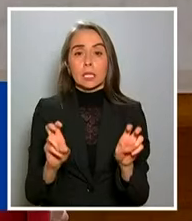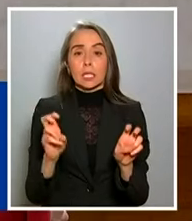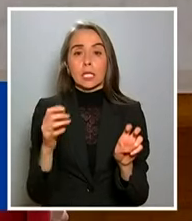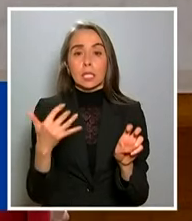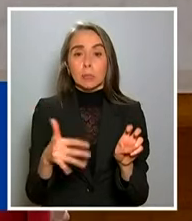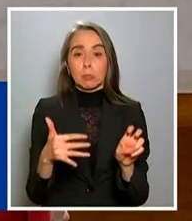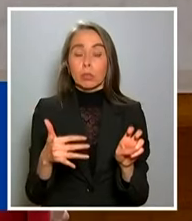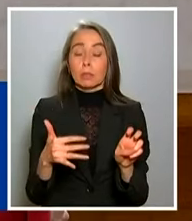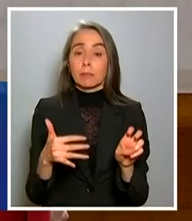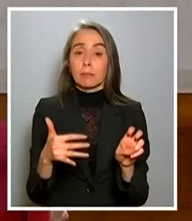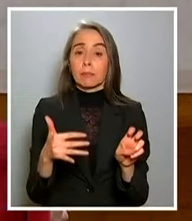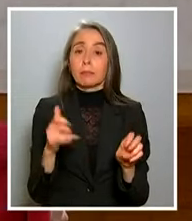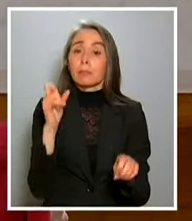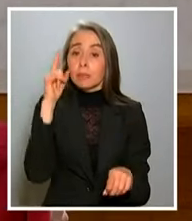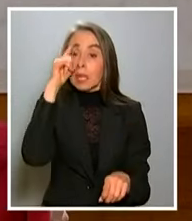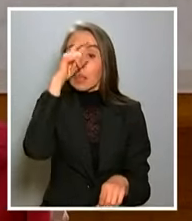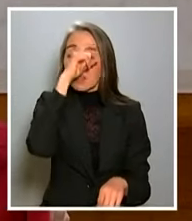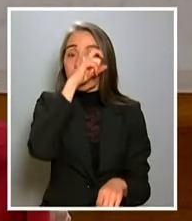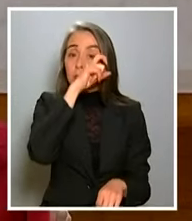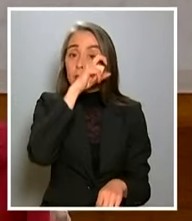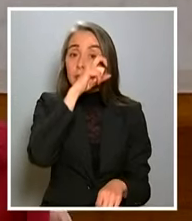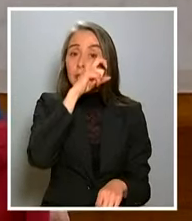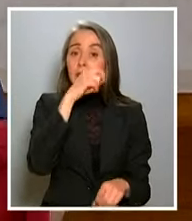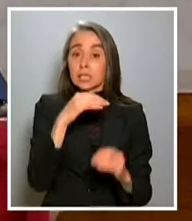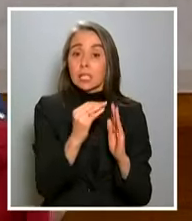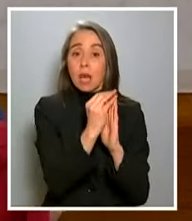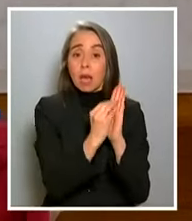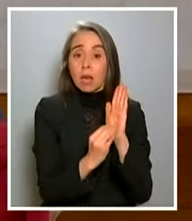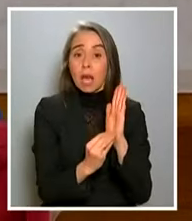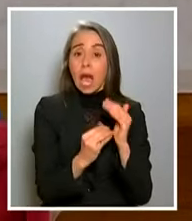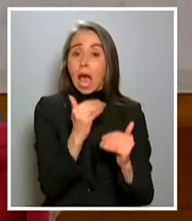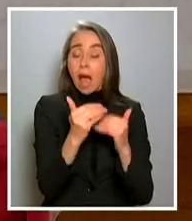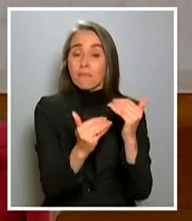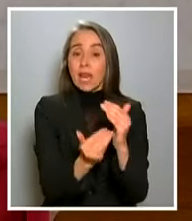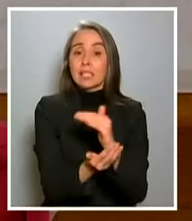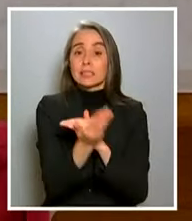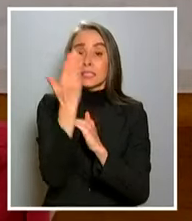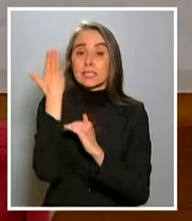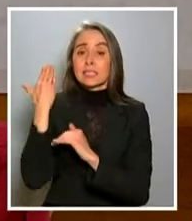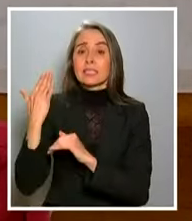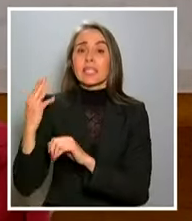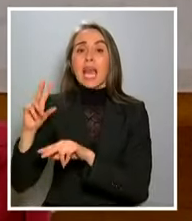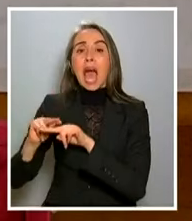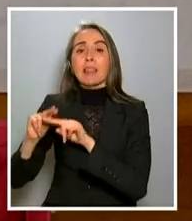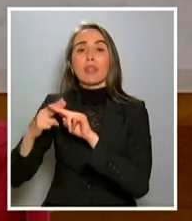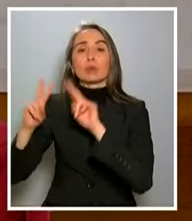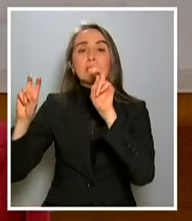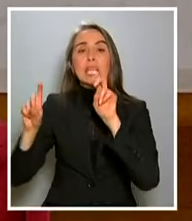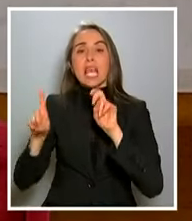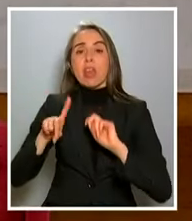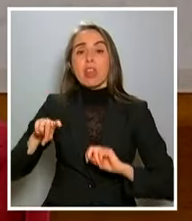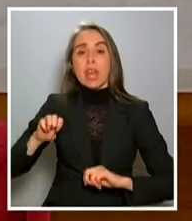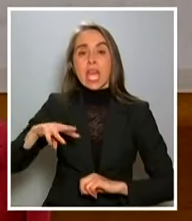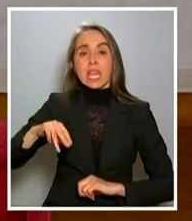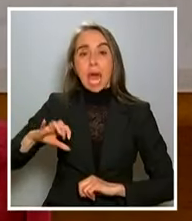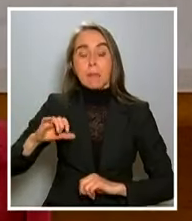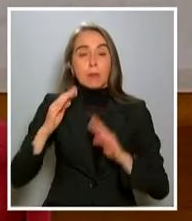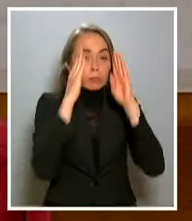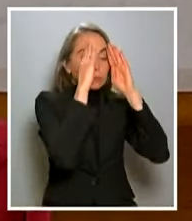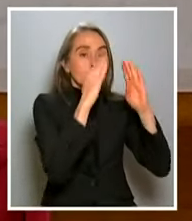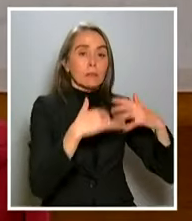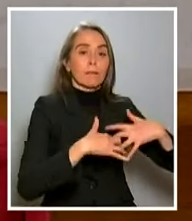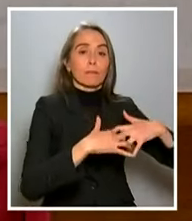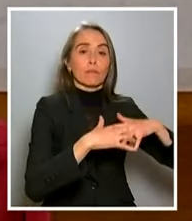importante y difícil. Si bien hemos avanzado desde el antiguo Sename, hoy estamos enfocados en